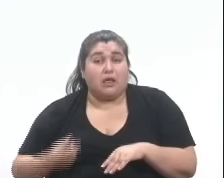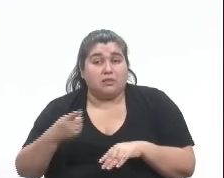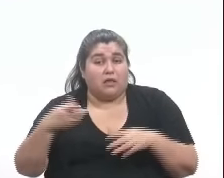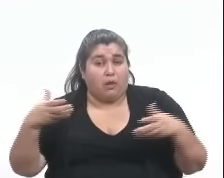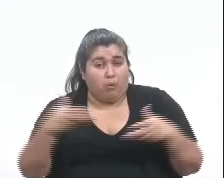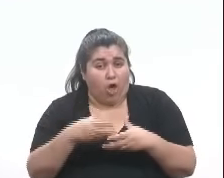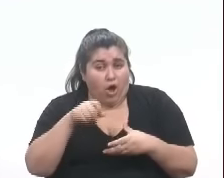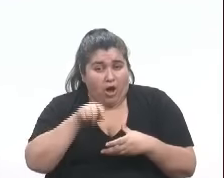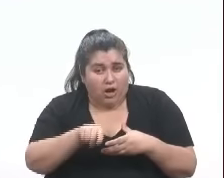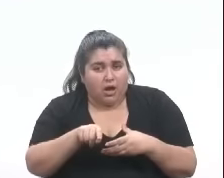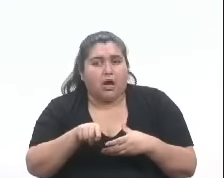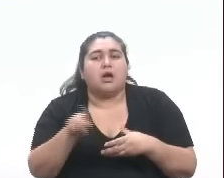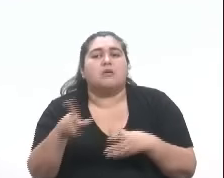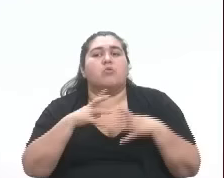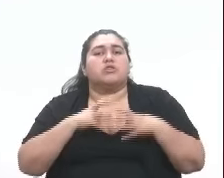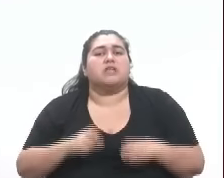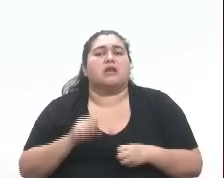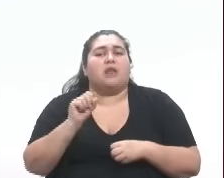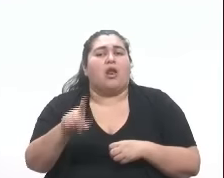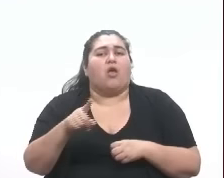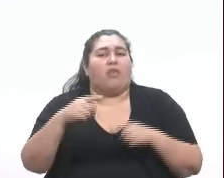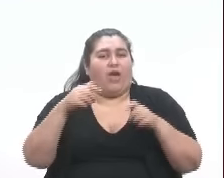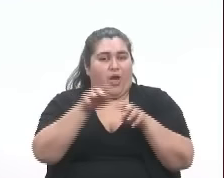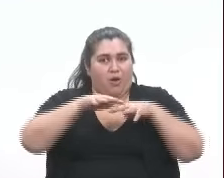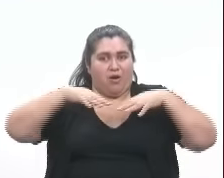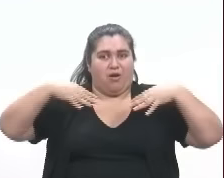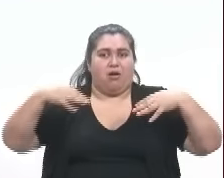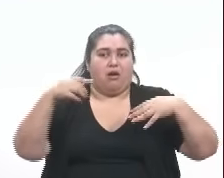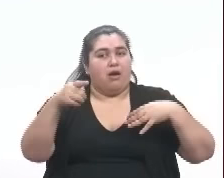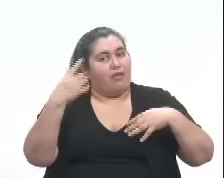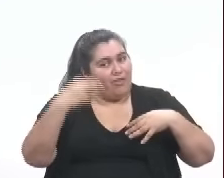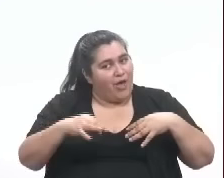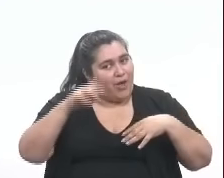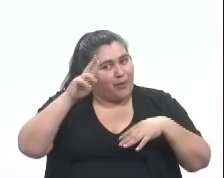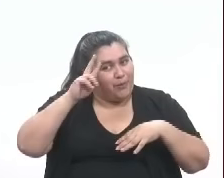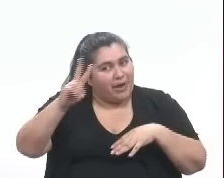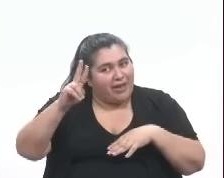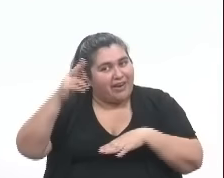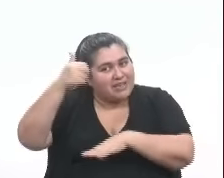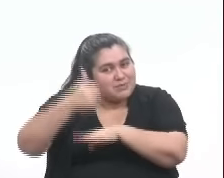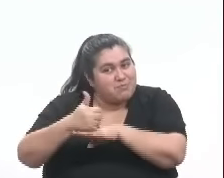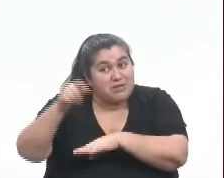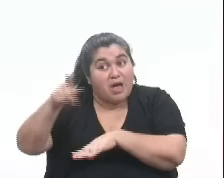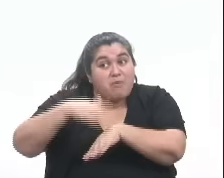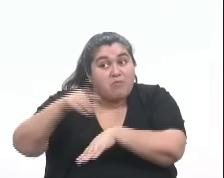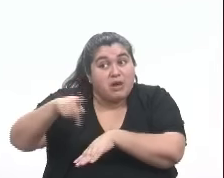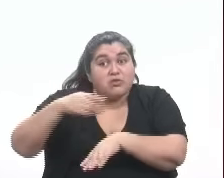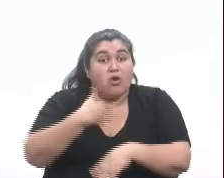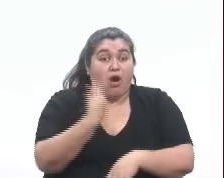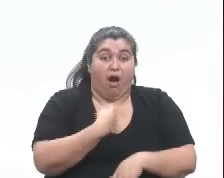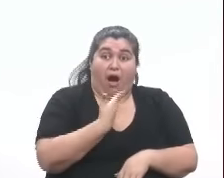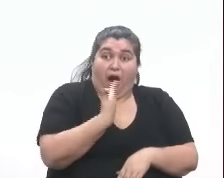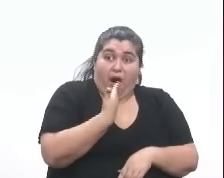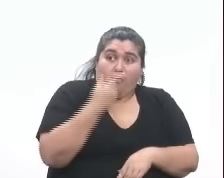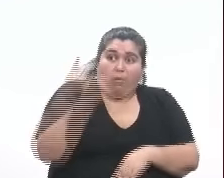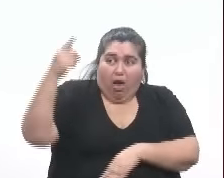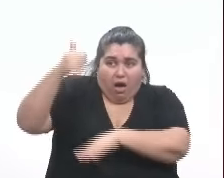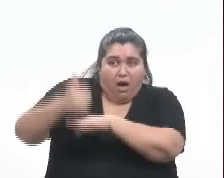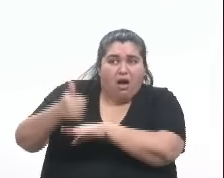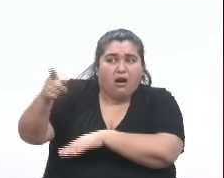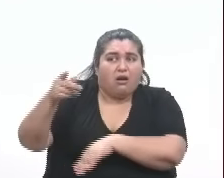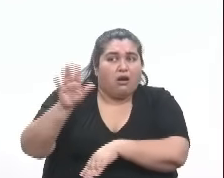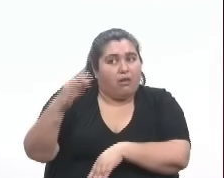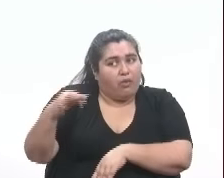lugar del secretario parlamentario, que debería tener un poquito de respeto cuando uno habla, ¿verdad? No sé qué hace usted ahí